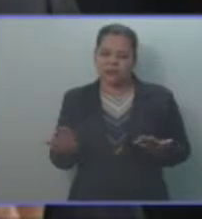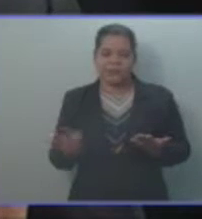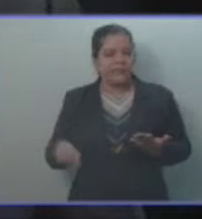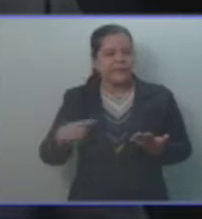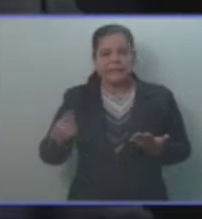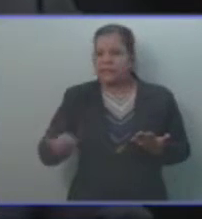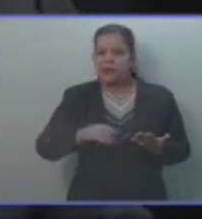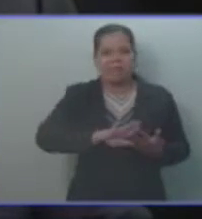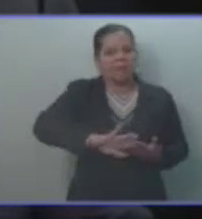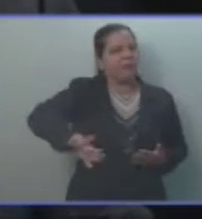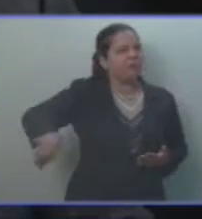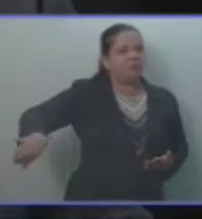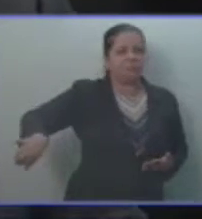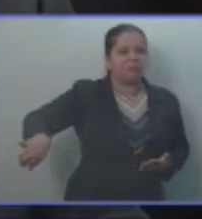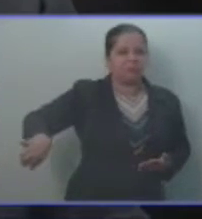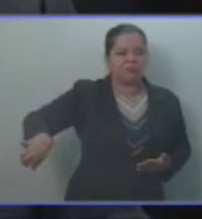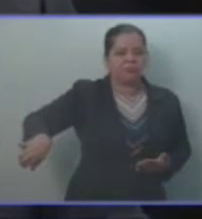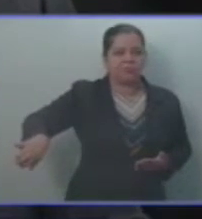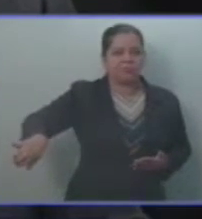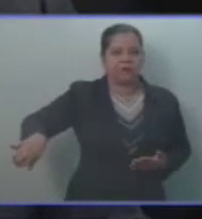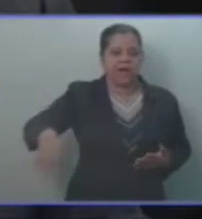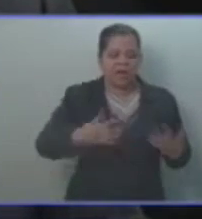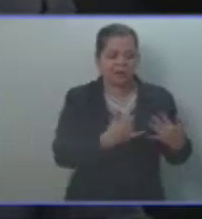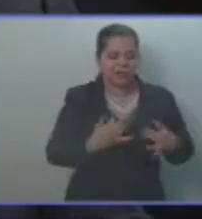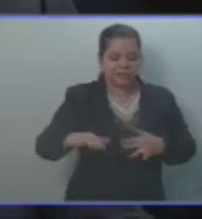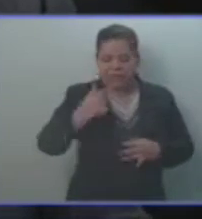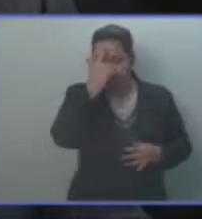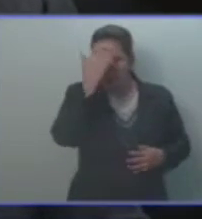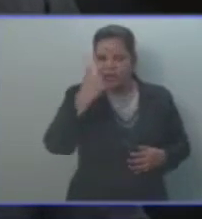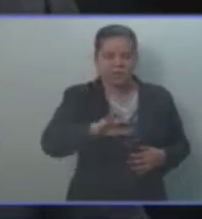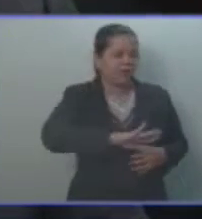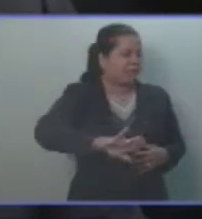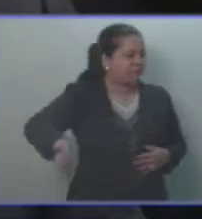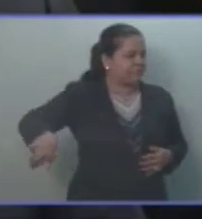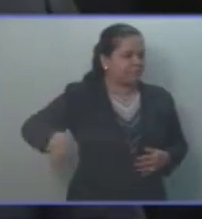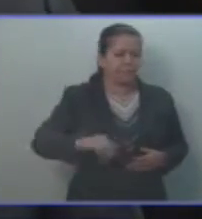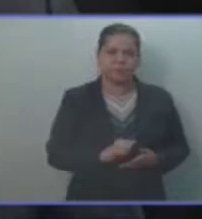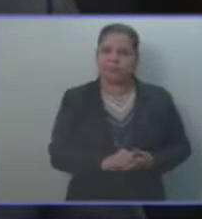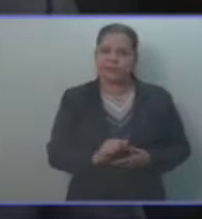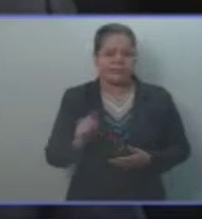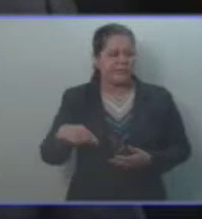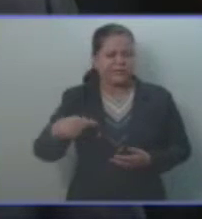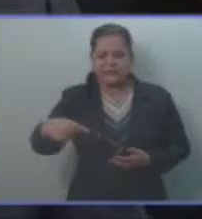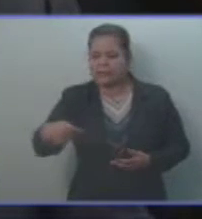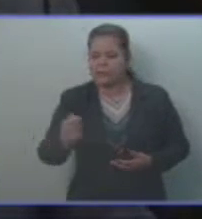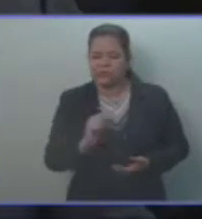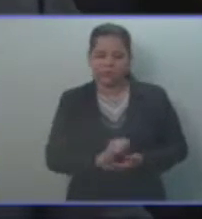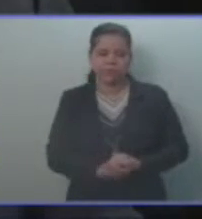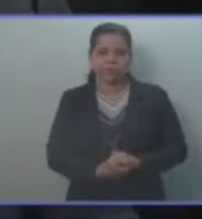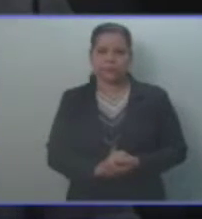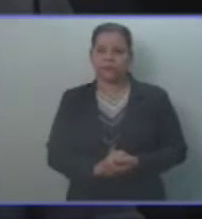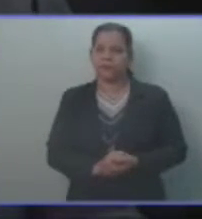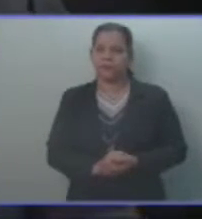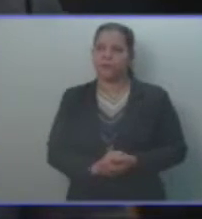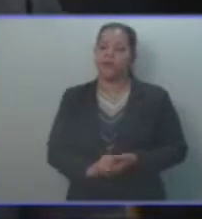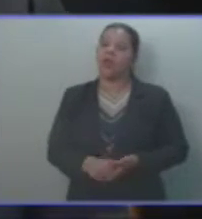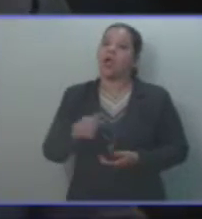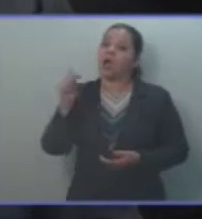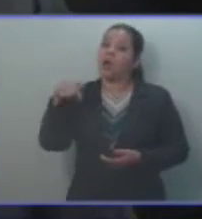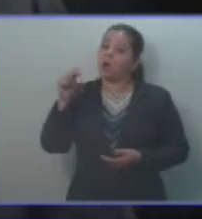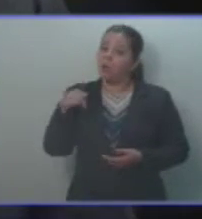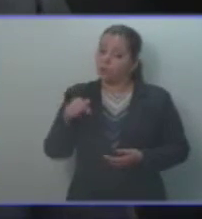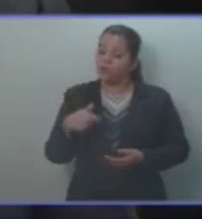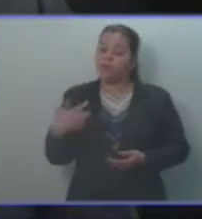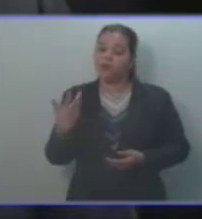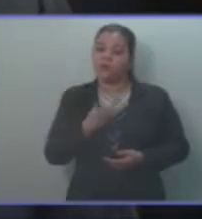excluido de la agenda política o pública de nuestra sociedad. Pero hoy